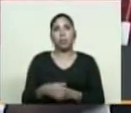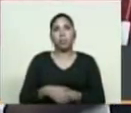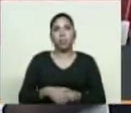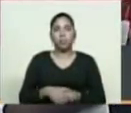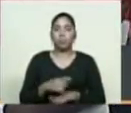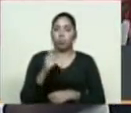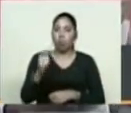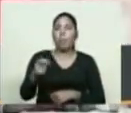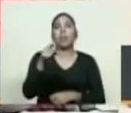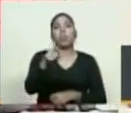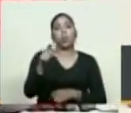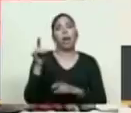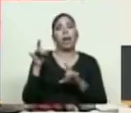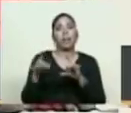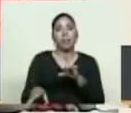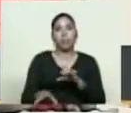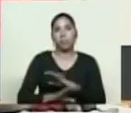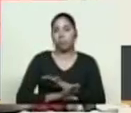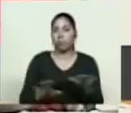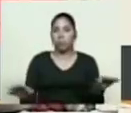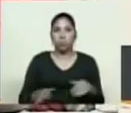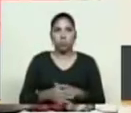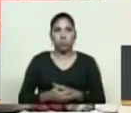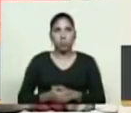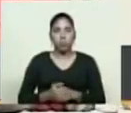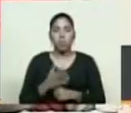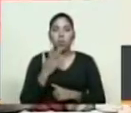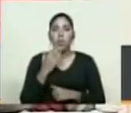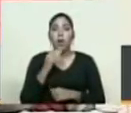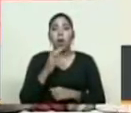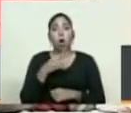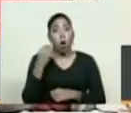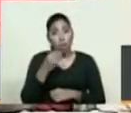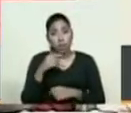Tome su carnet. Donde hay, por ejemplo, de jóvenes.